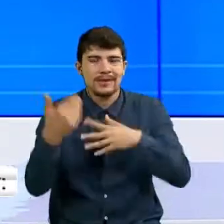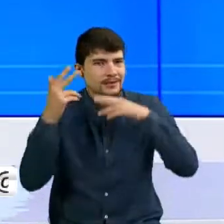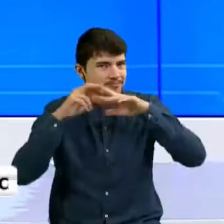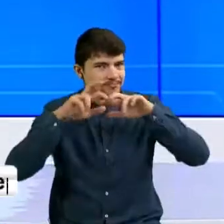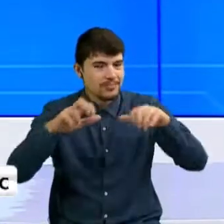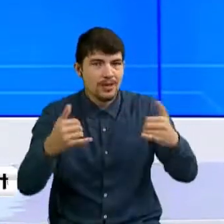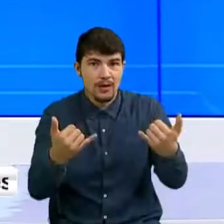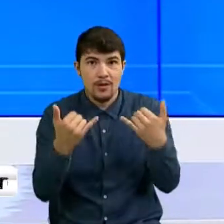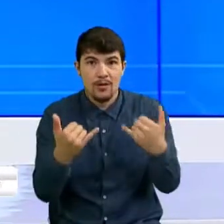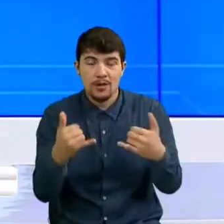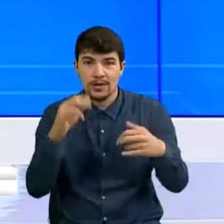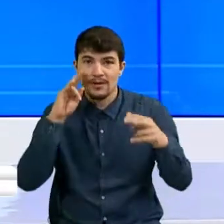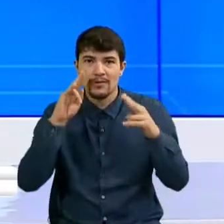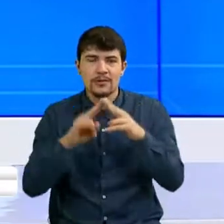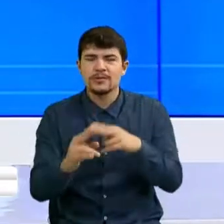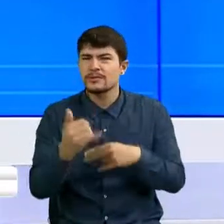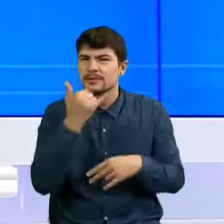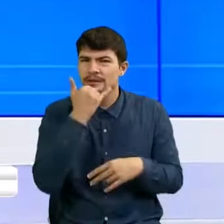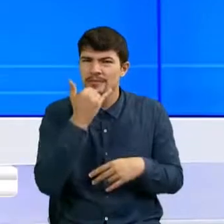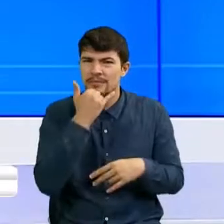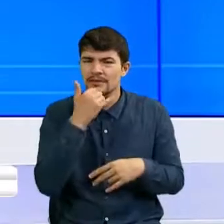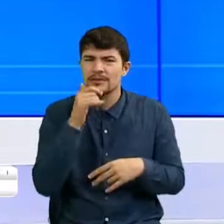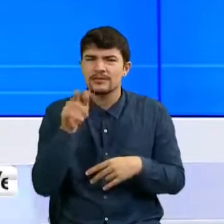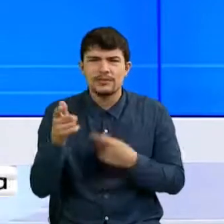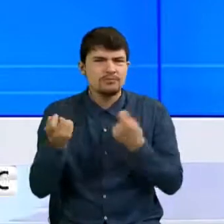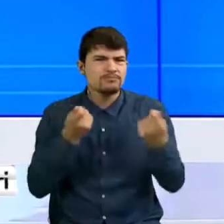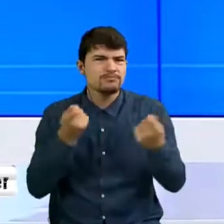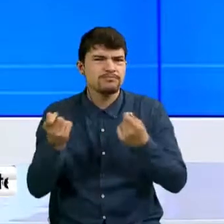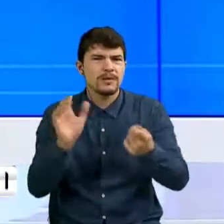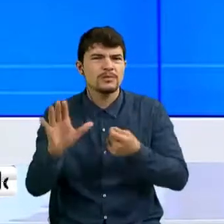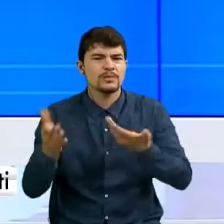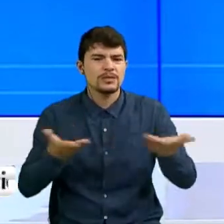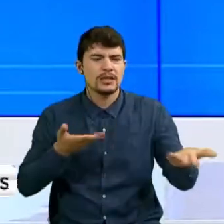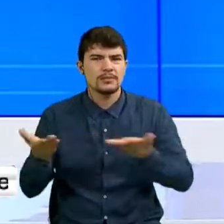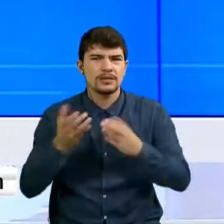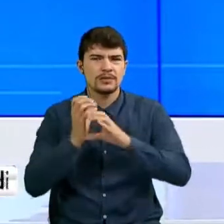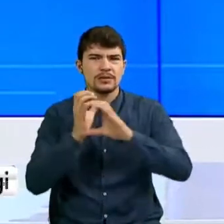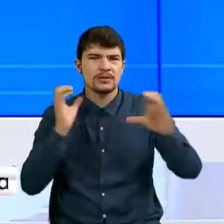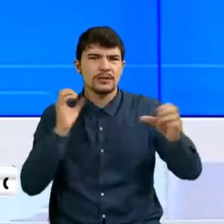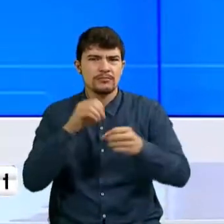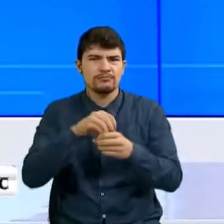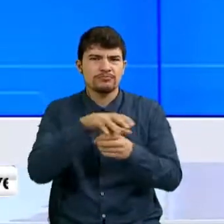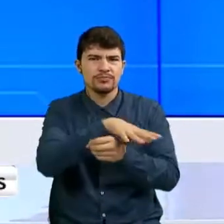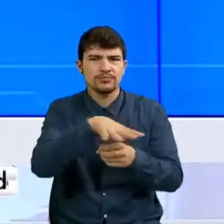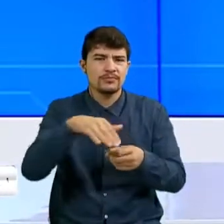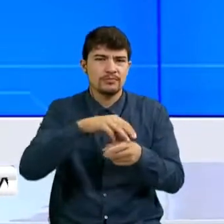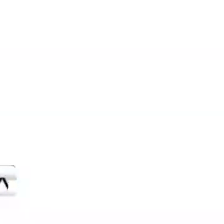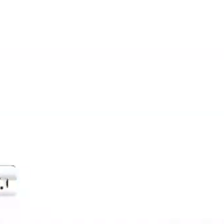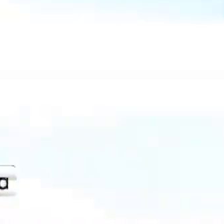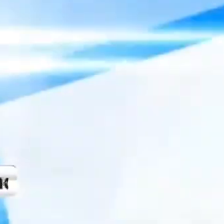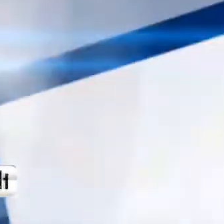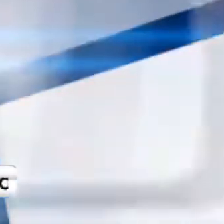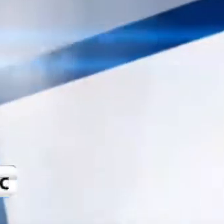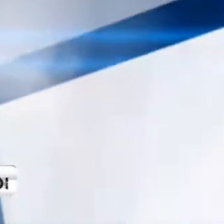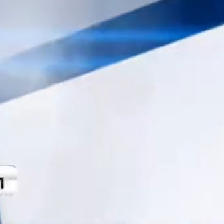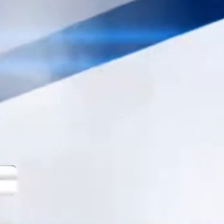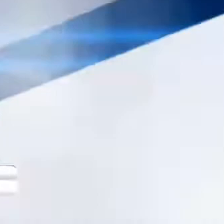Hoy conoceremos qué está pasando con la operatividad de este servicio de transporte masivo.